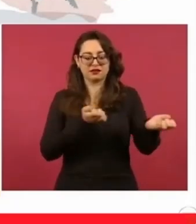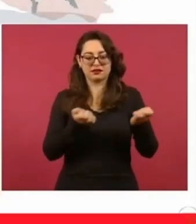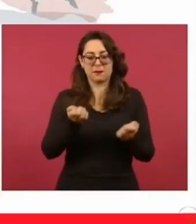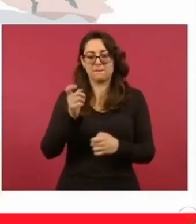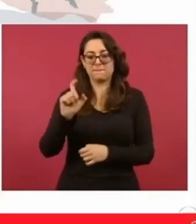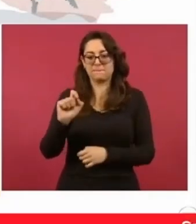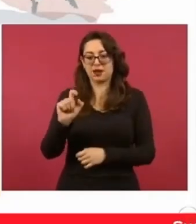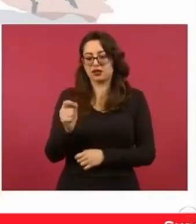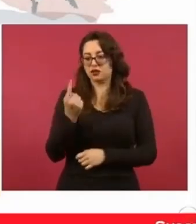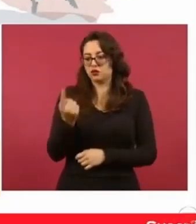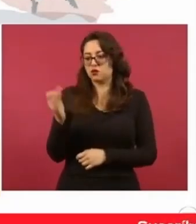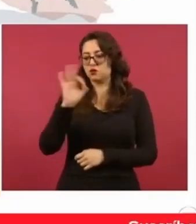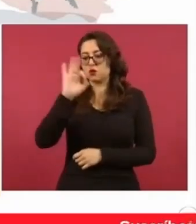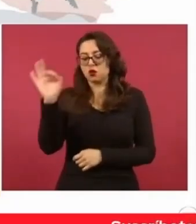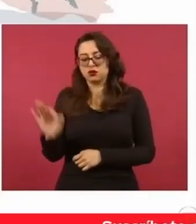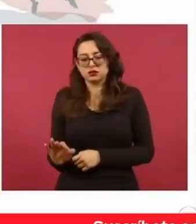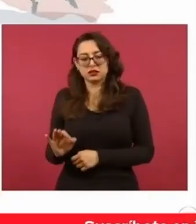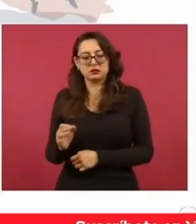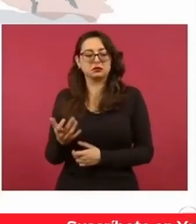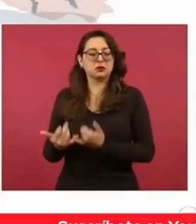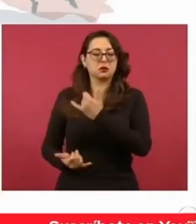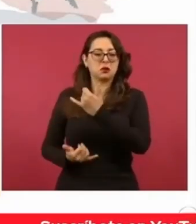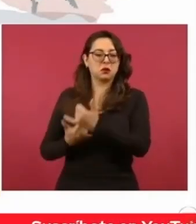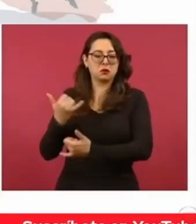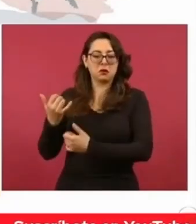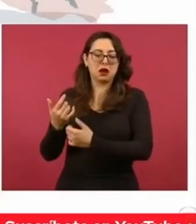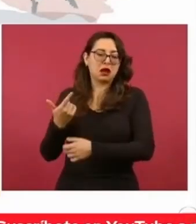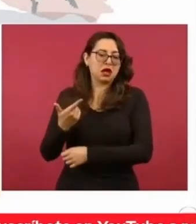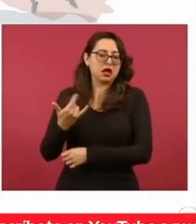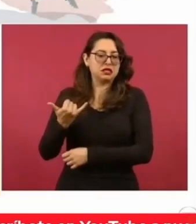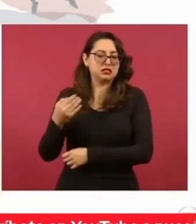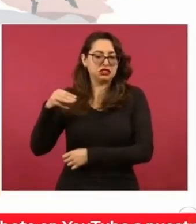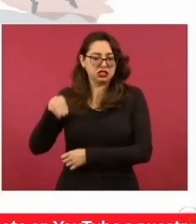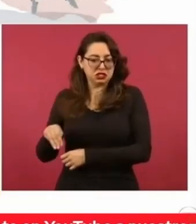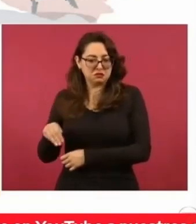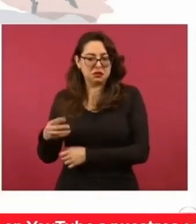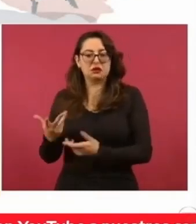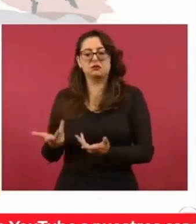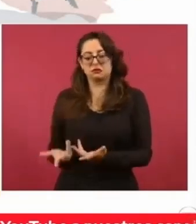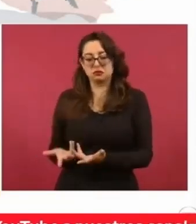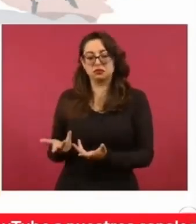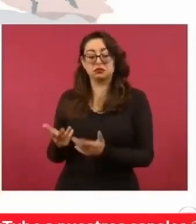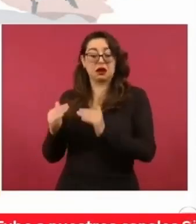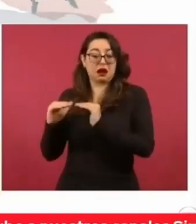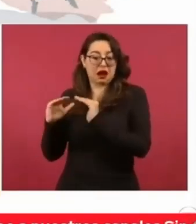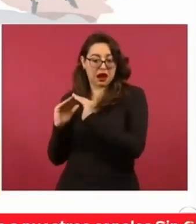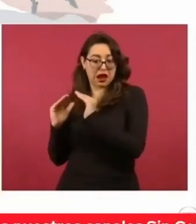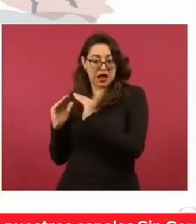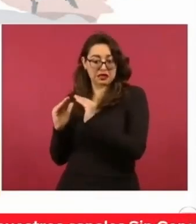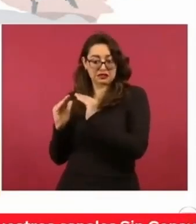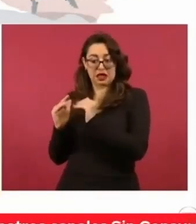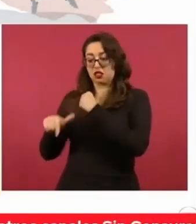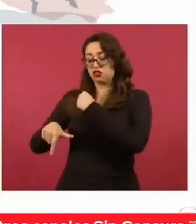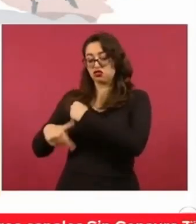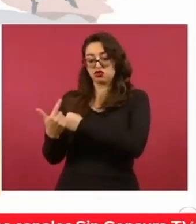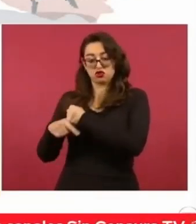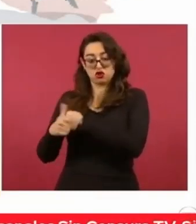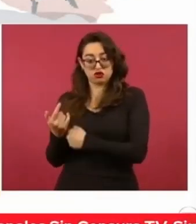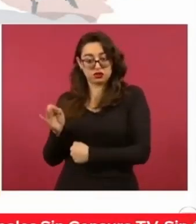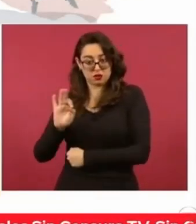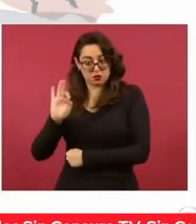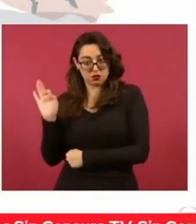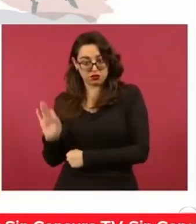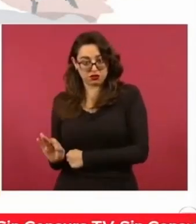espacio público, o sea, fuera de su casa, fuera de algún equipamiento privado, eso quiere decir que tenemos que atender a esa población que hace